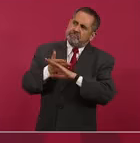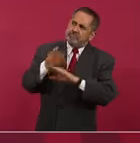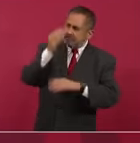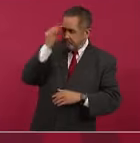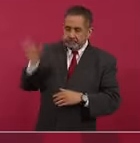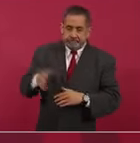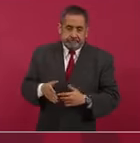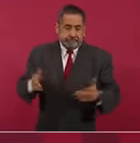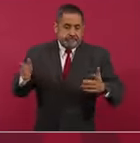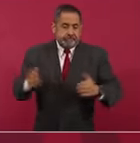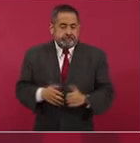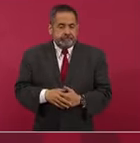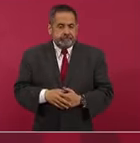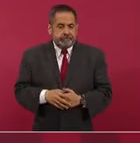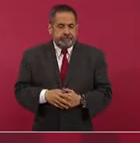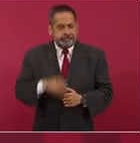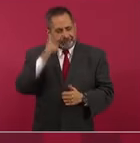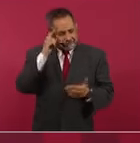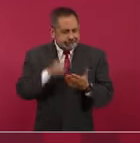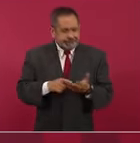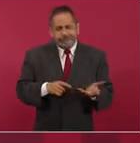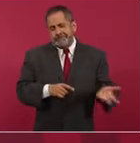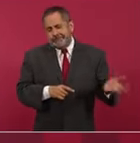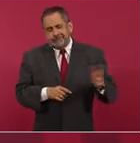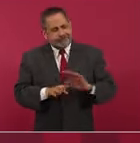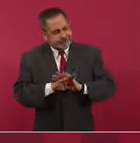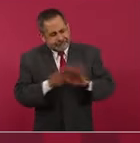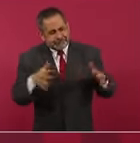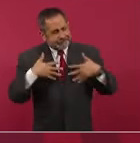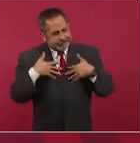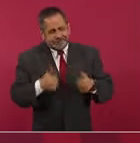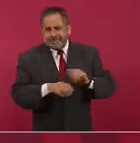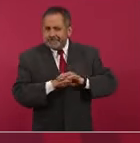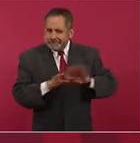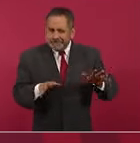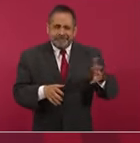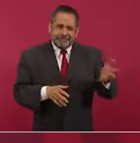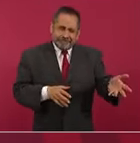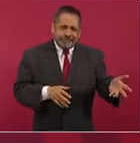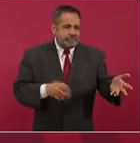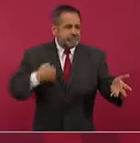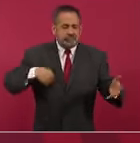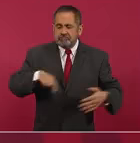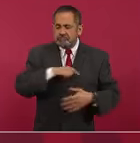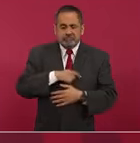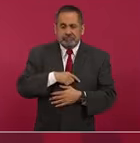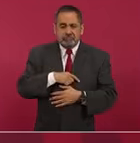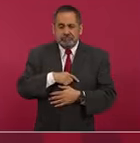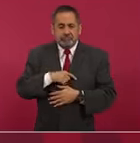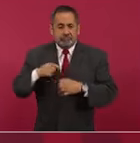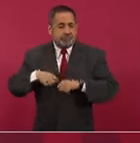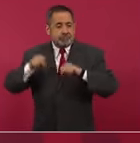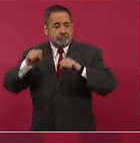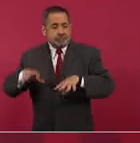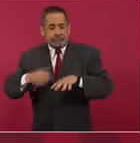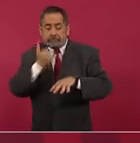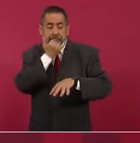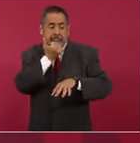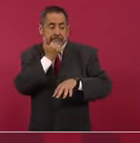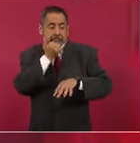Pero pues yo creo que ya a estas alturas ya deben de saber que nosotros no vamos a dar ni un paso